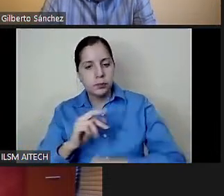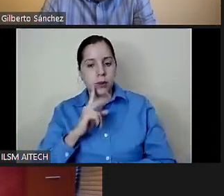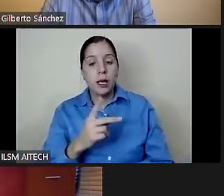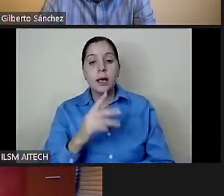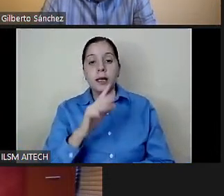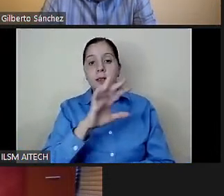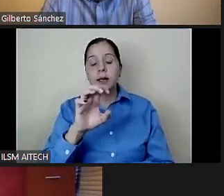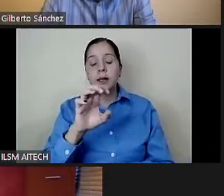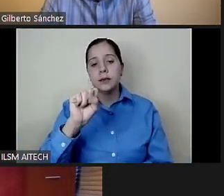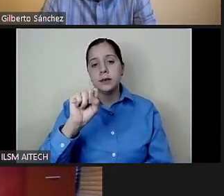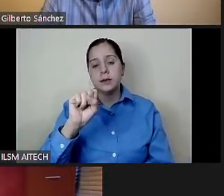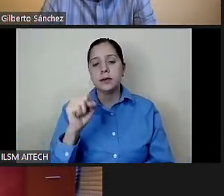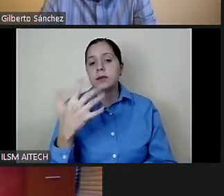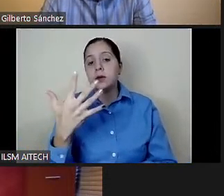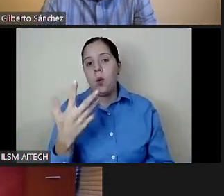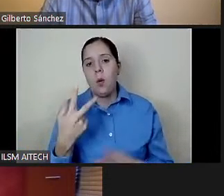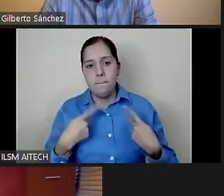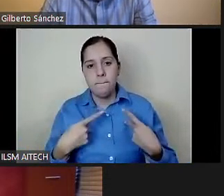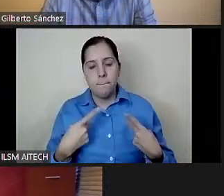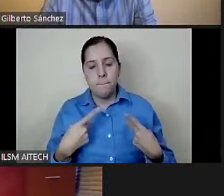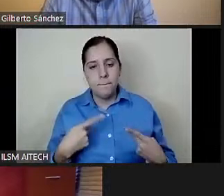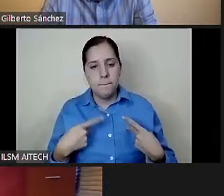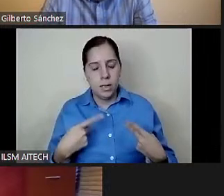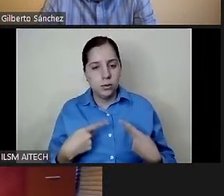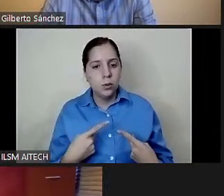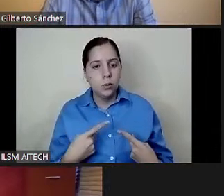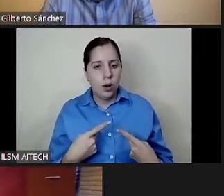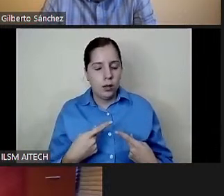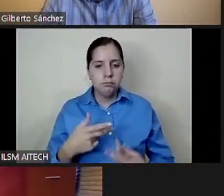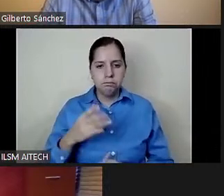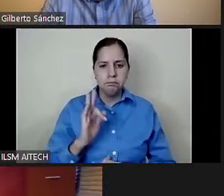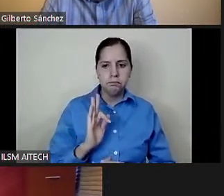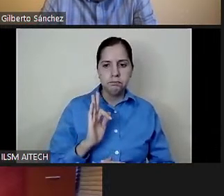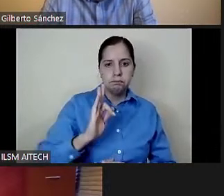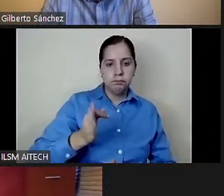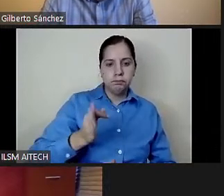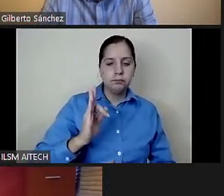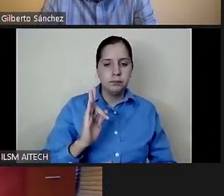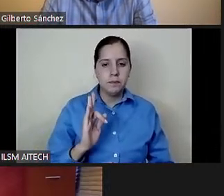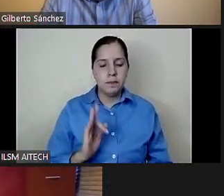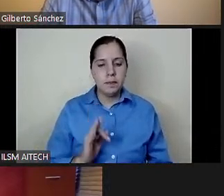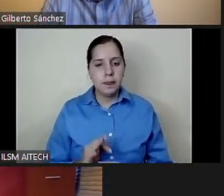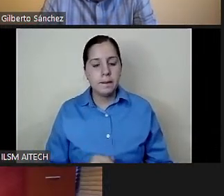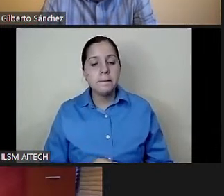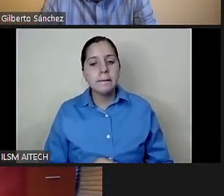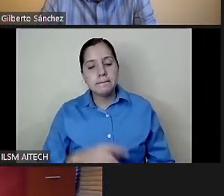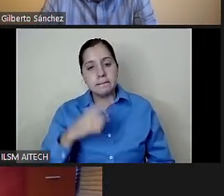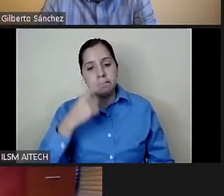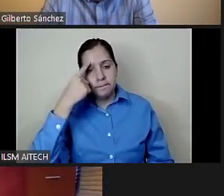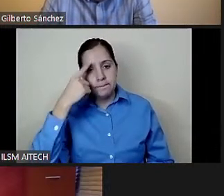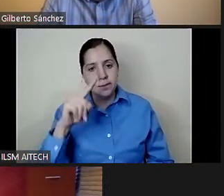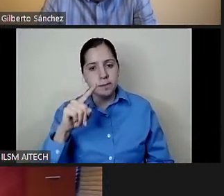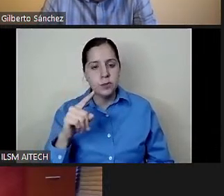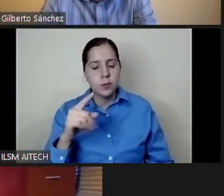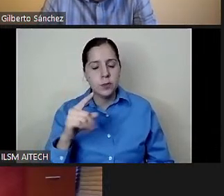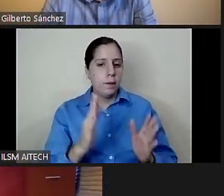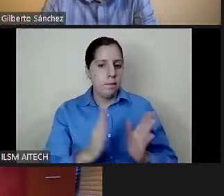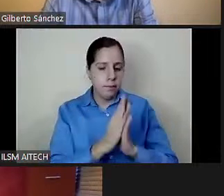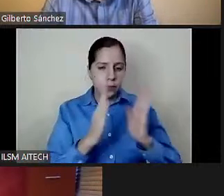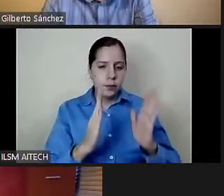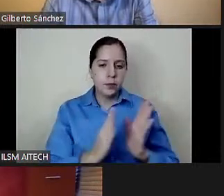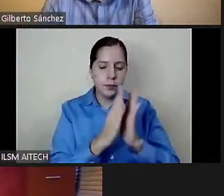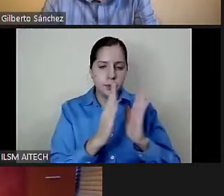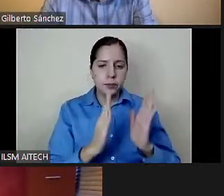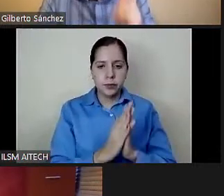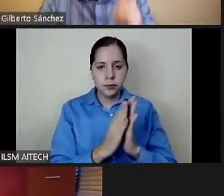que lograron que su solicitud fuera aprobada por alguna junta distrital o la junta local